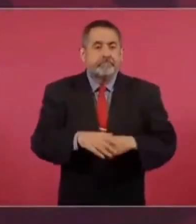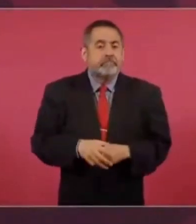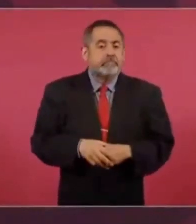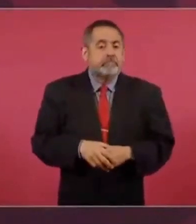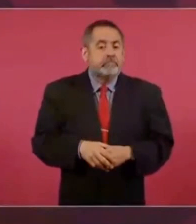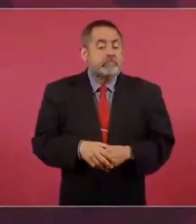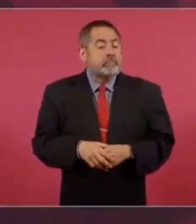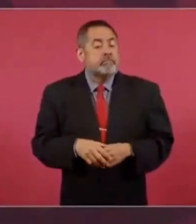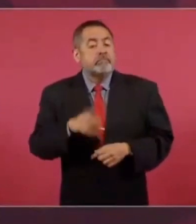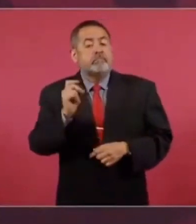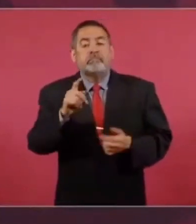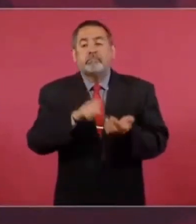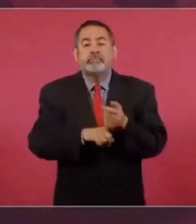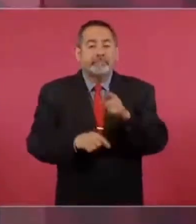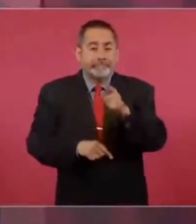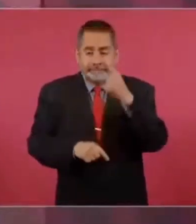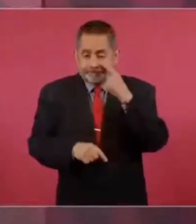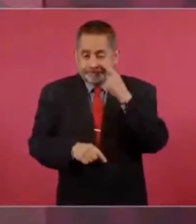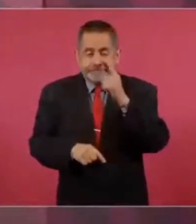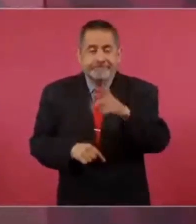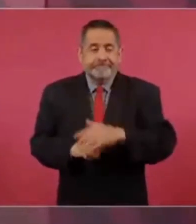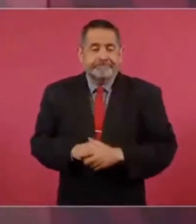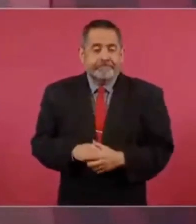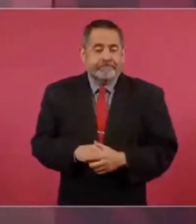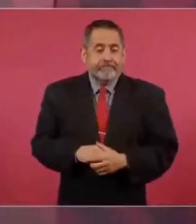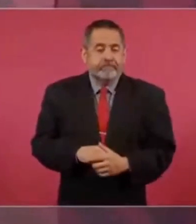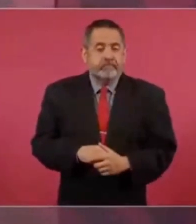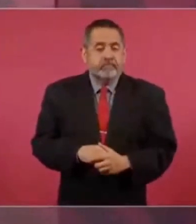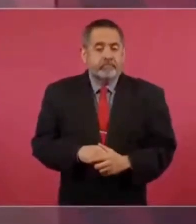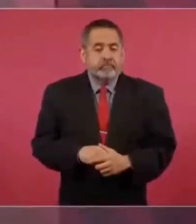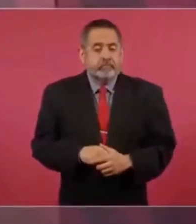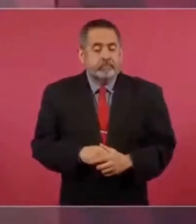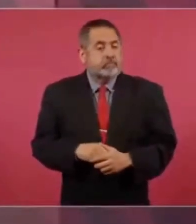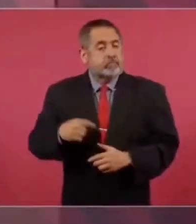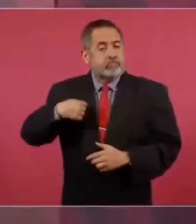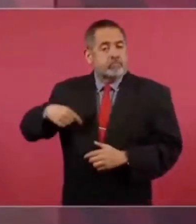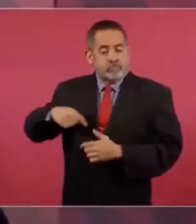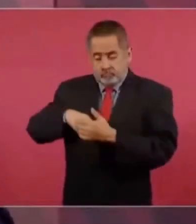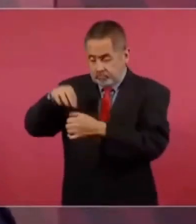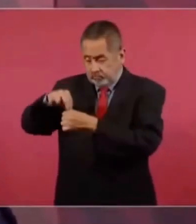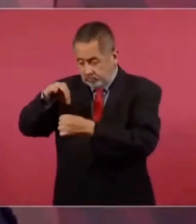Y habían hasta, sacábamos nosotros 0,